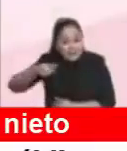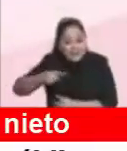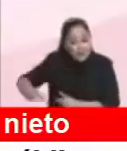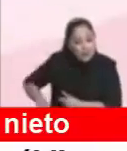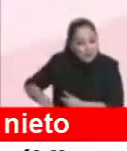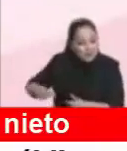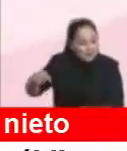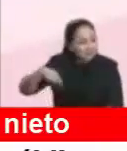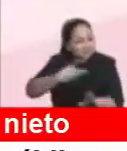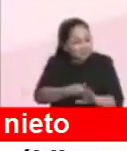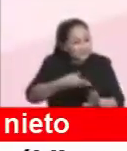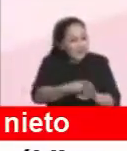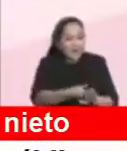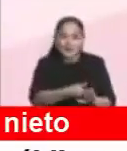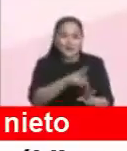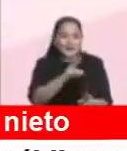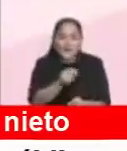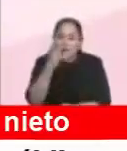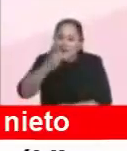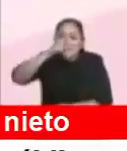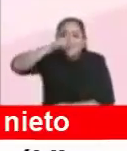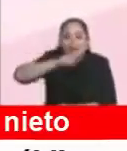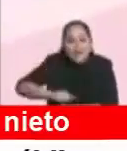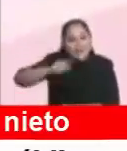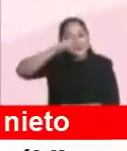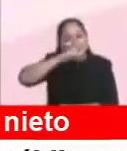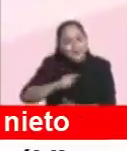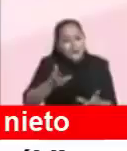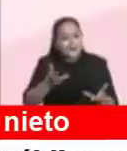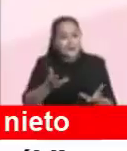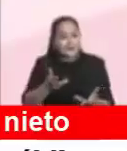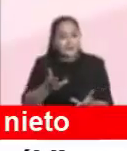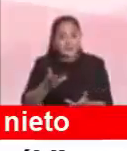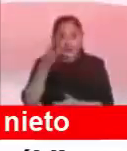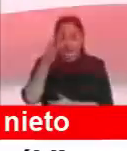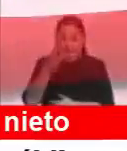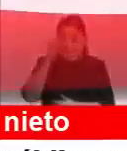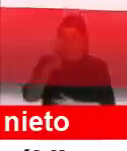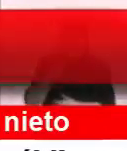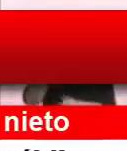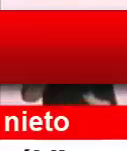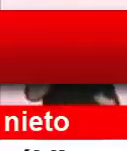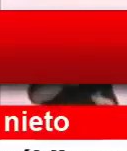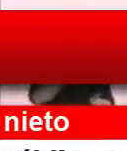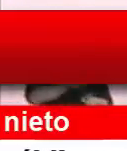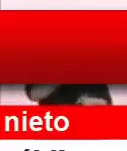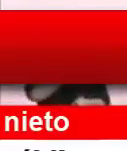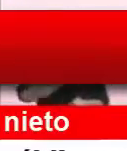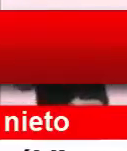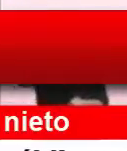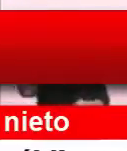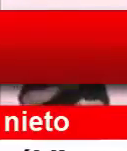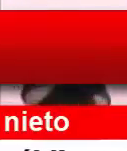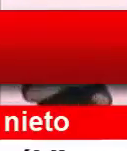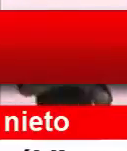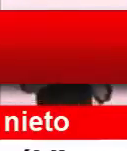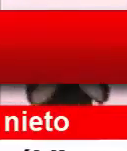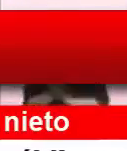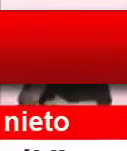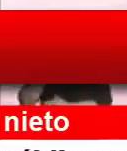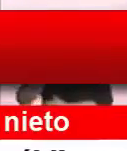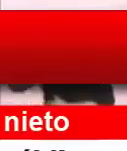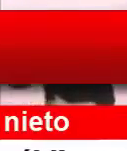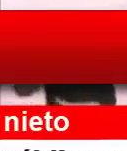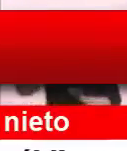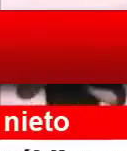debate aburrido, tremendamente aburrido, escuchar juntos a Anaya, a Meade, a Zavala y al Bronco